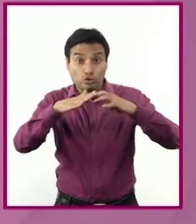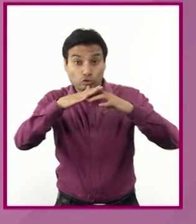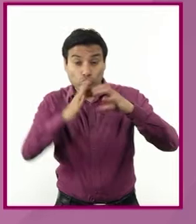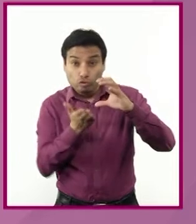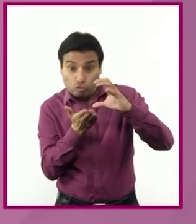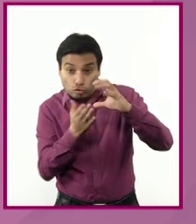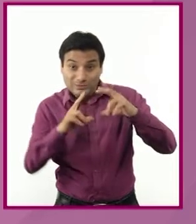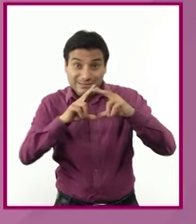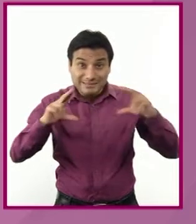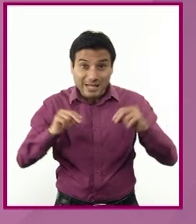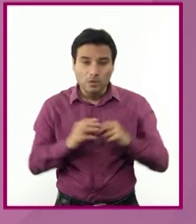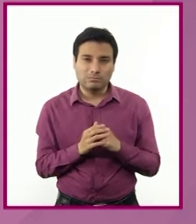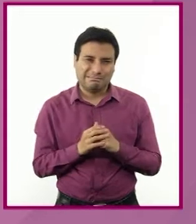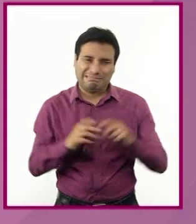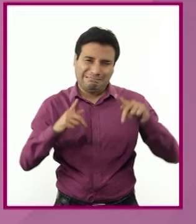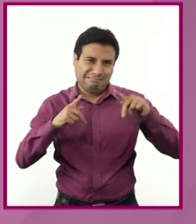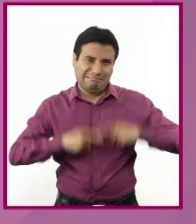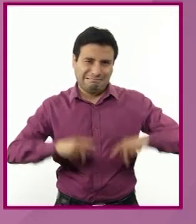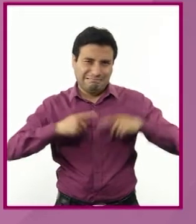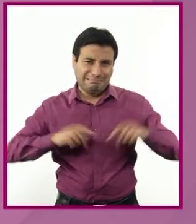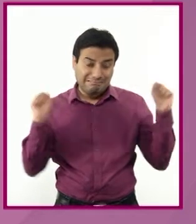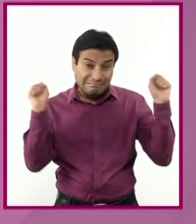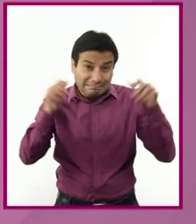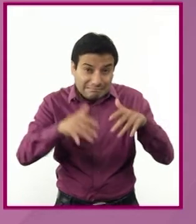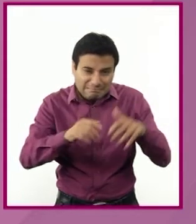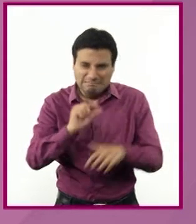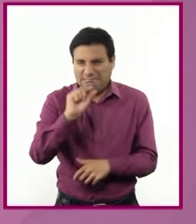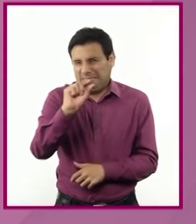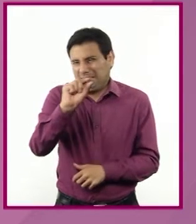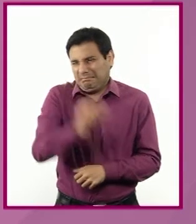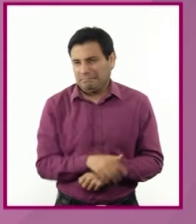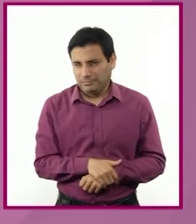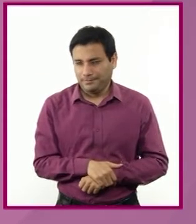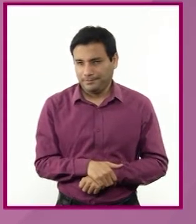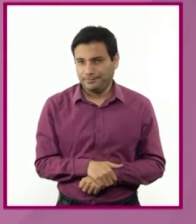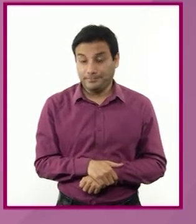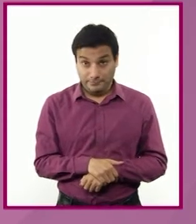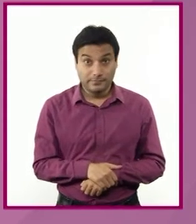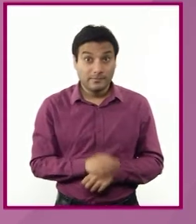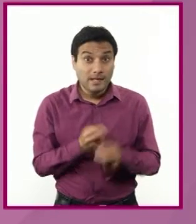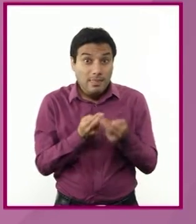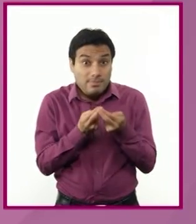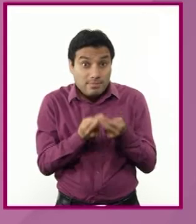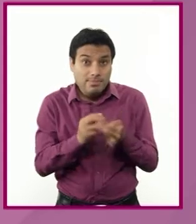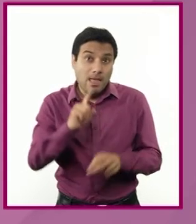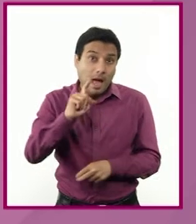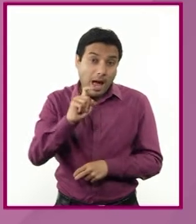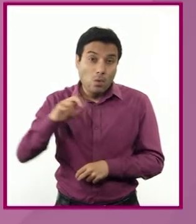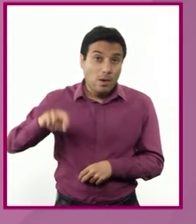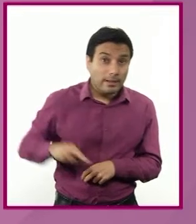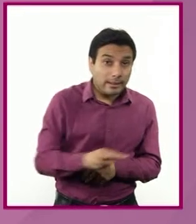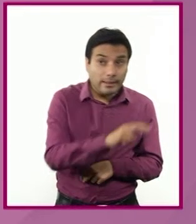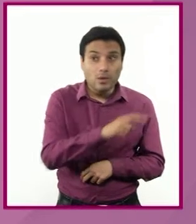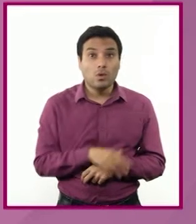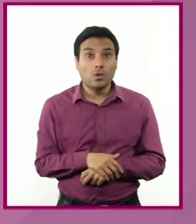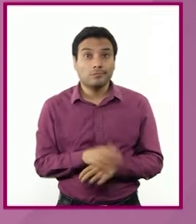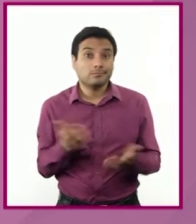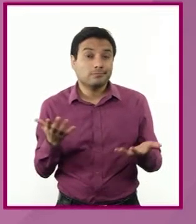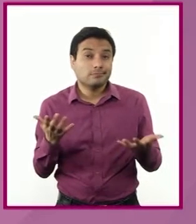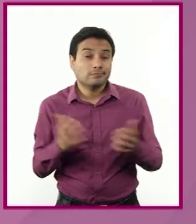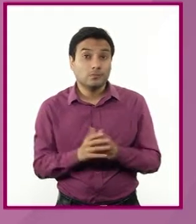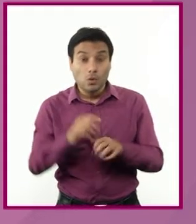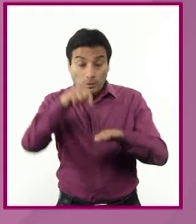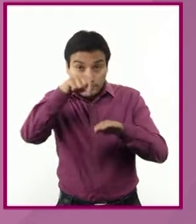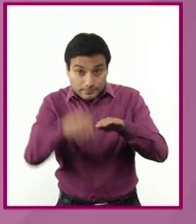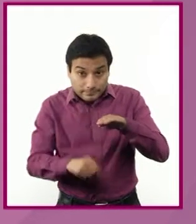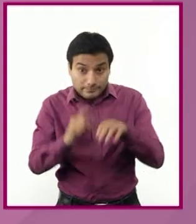presenten escaso o nulo poblamiento. La disponibilidad de agua, ríos, lagos o aguas